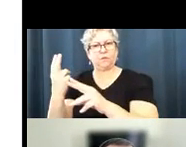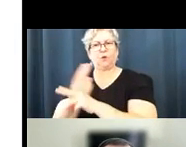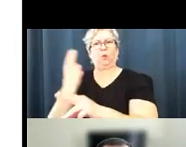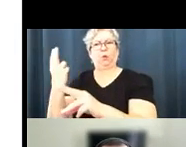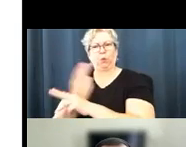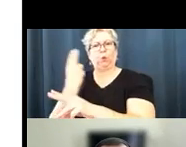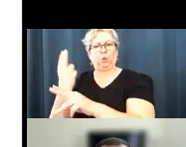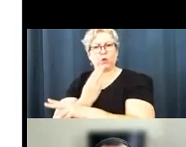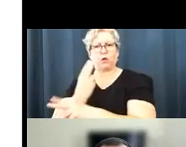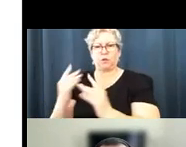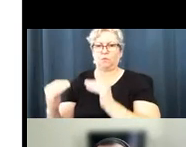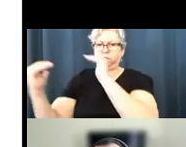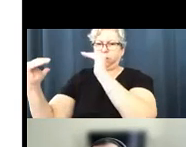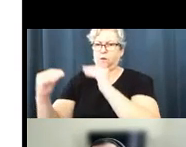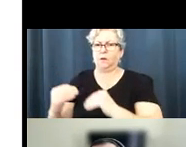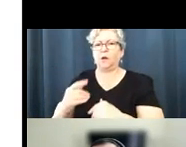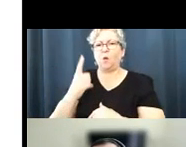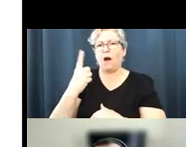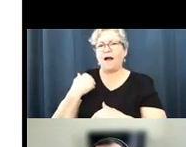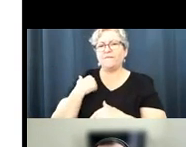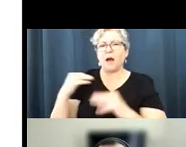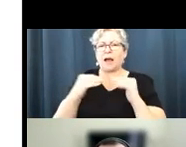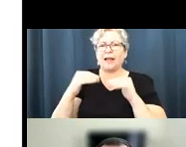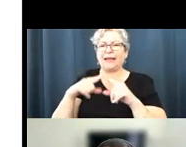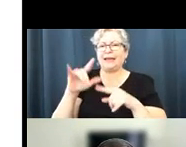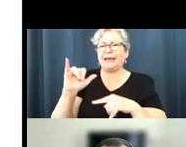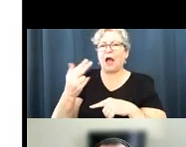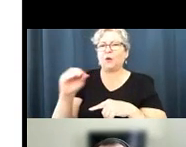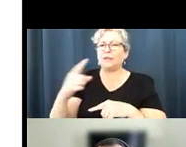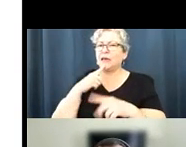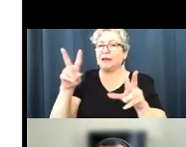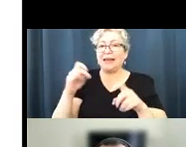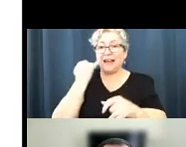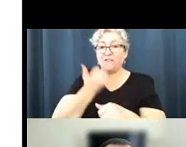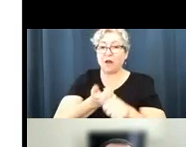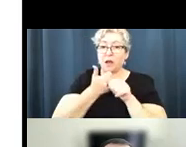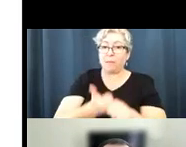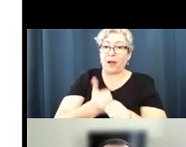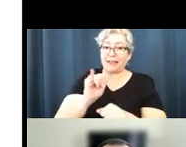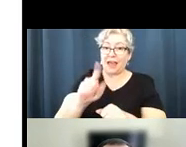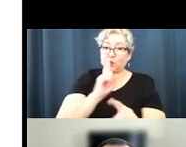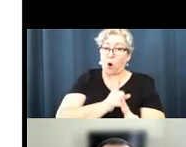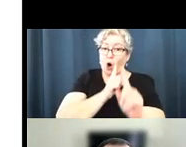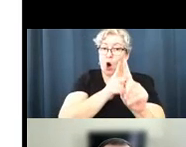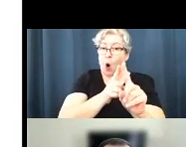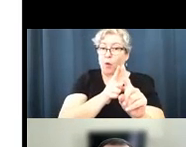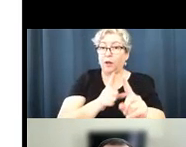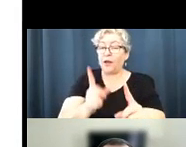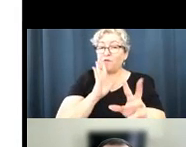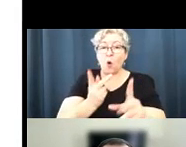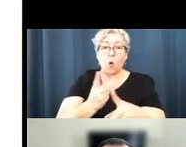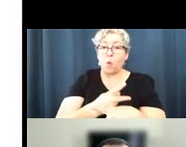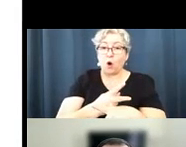queremos enfocarnos en verdaderamente la usabilidad, que es mucho más difícil. Si el cumplimiento es su